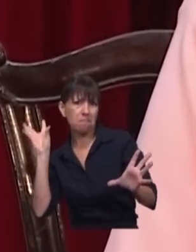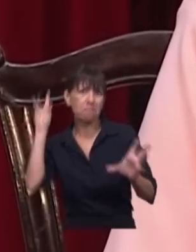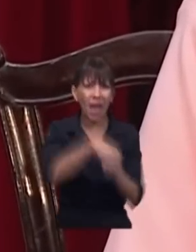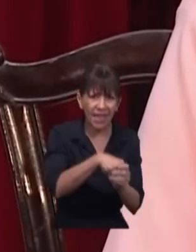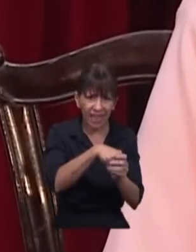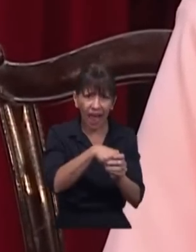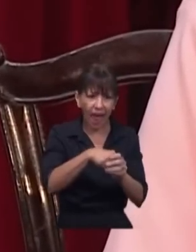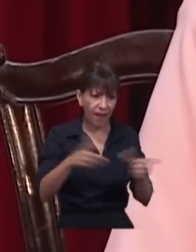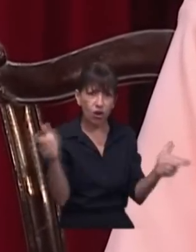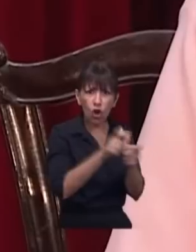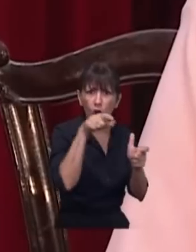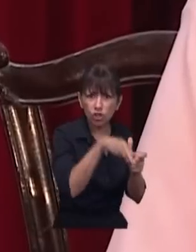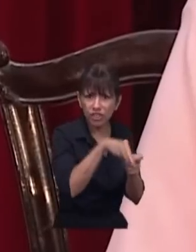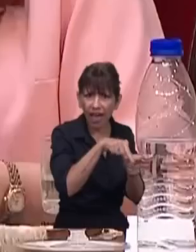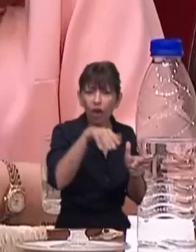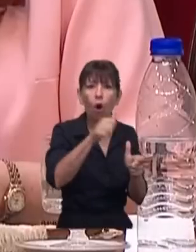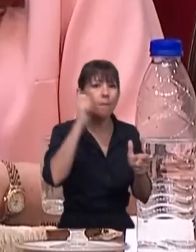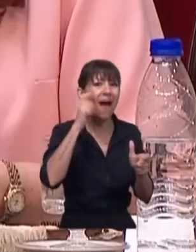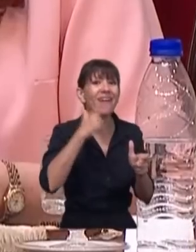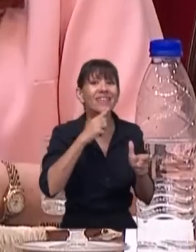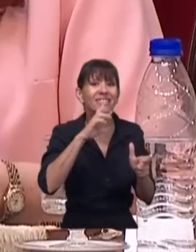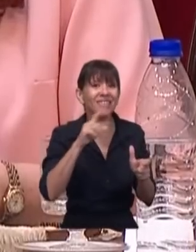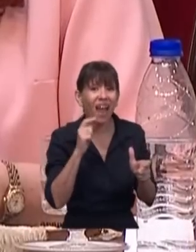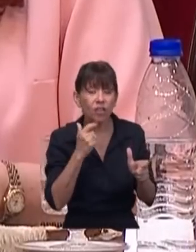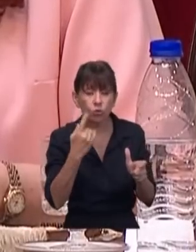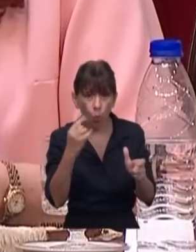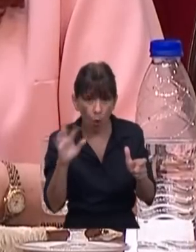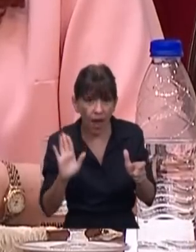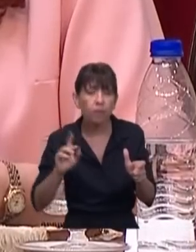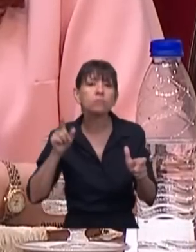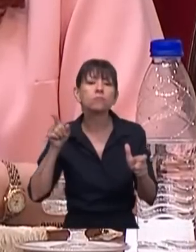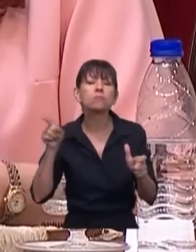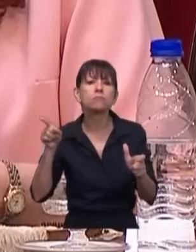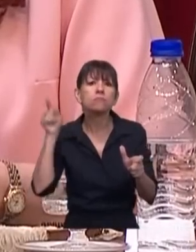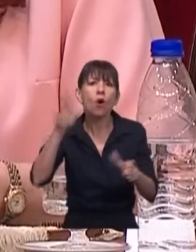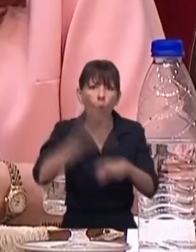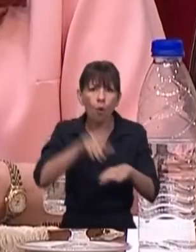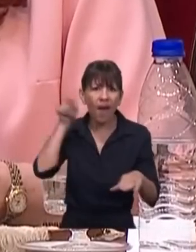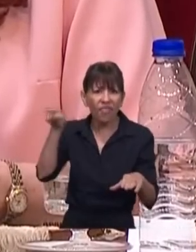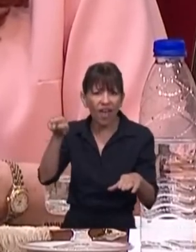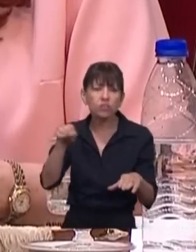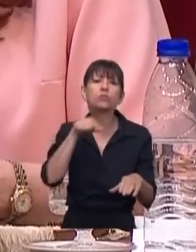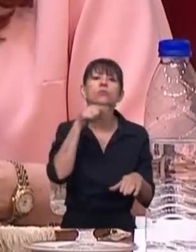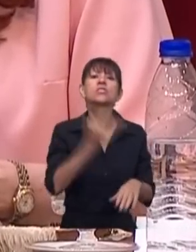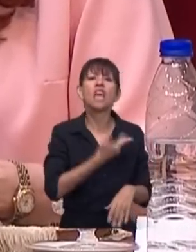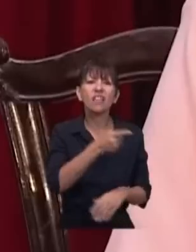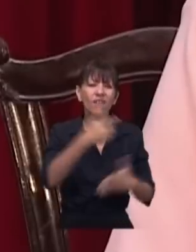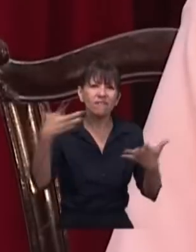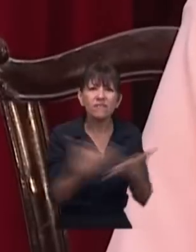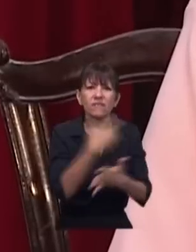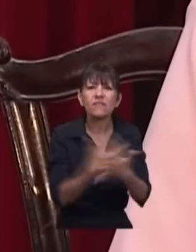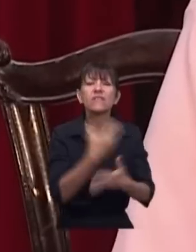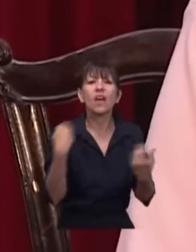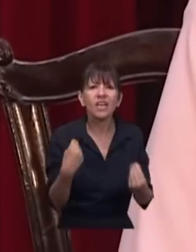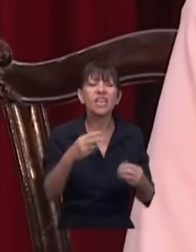Magistratura, hoy Santa Fe no estaría padeciendo la carencia de tribunales que impiden enjuiciar con